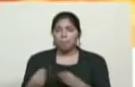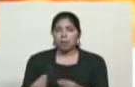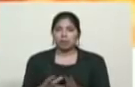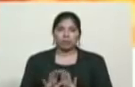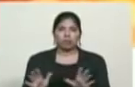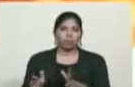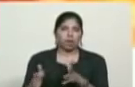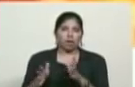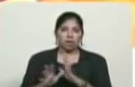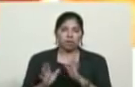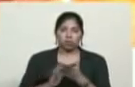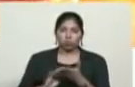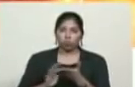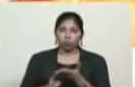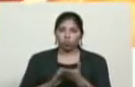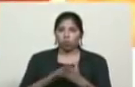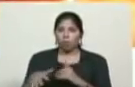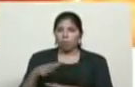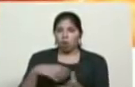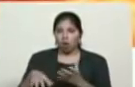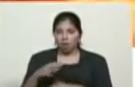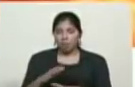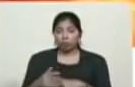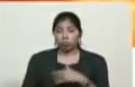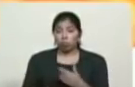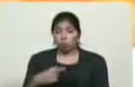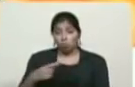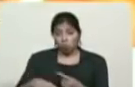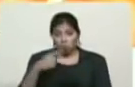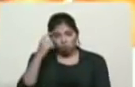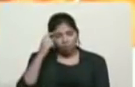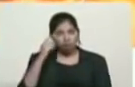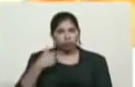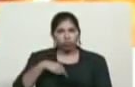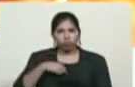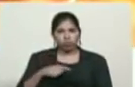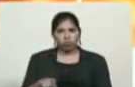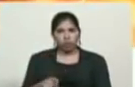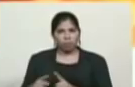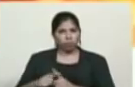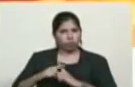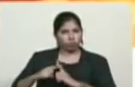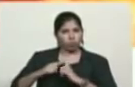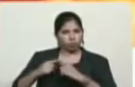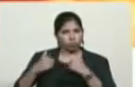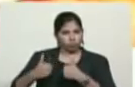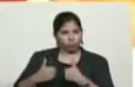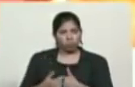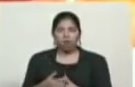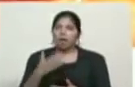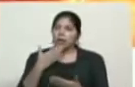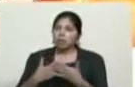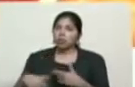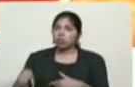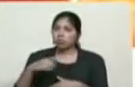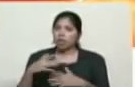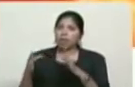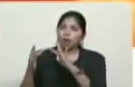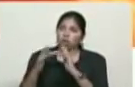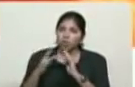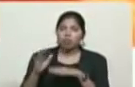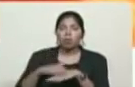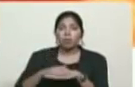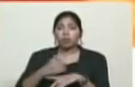esta dificultad la estamos venciendo y que cada día nos fortalece más entonces bueno agradecemos este contacto que nos permite informar